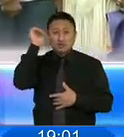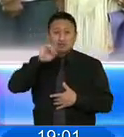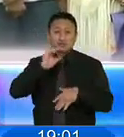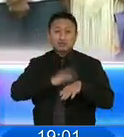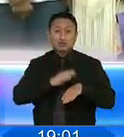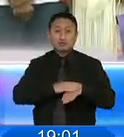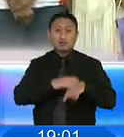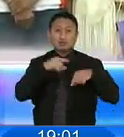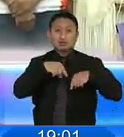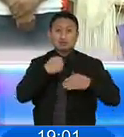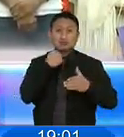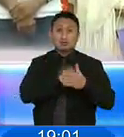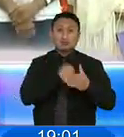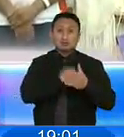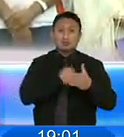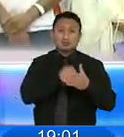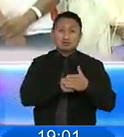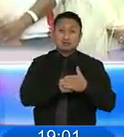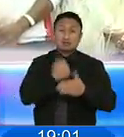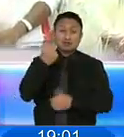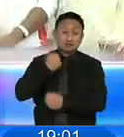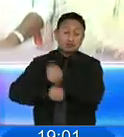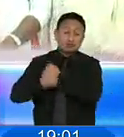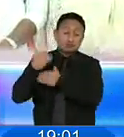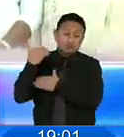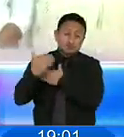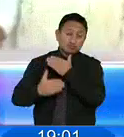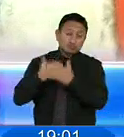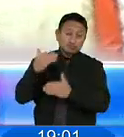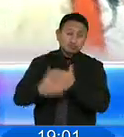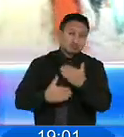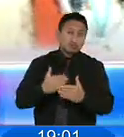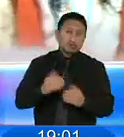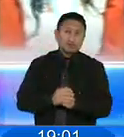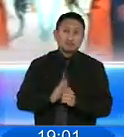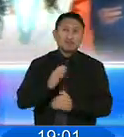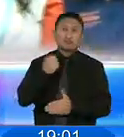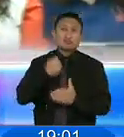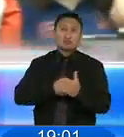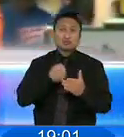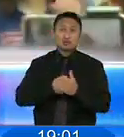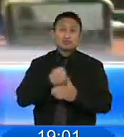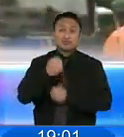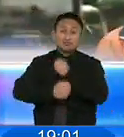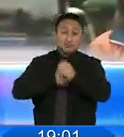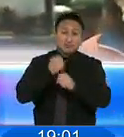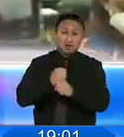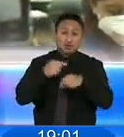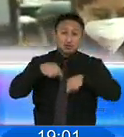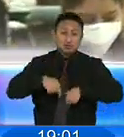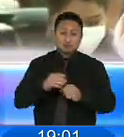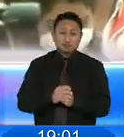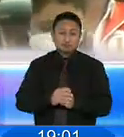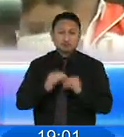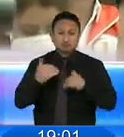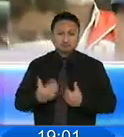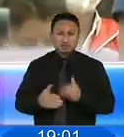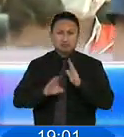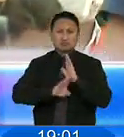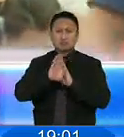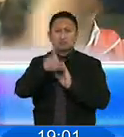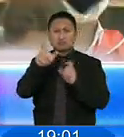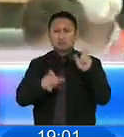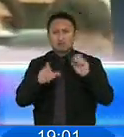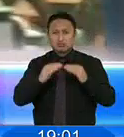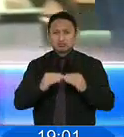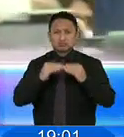una lucha histórica, de una lucha de siglos, porque haya progreso en la humanidad,